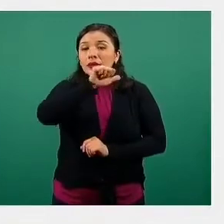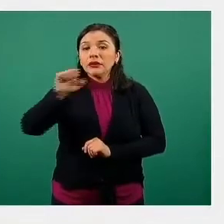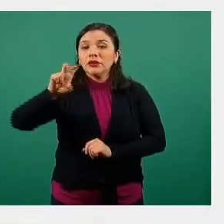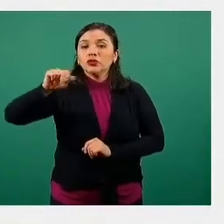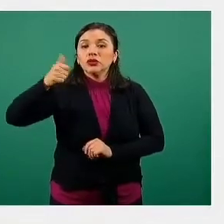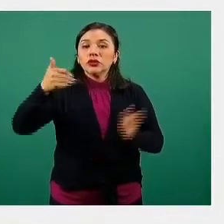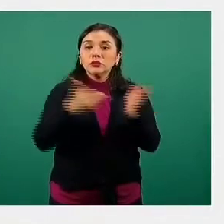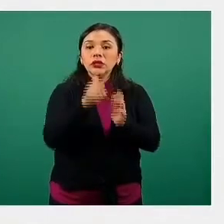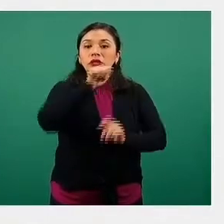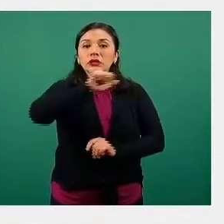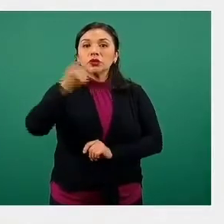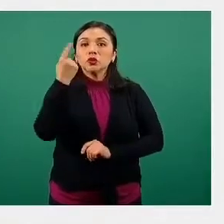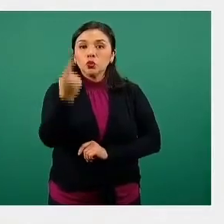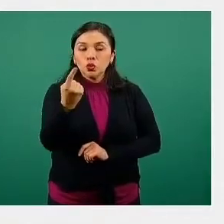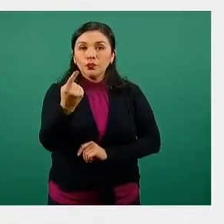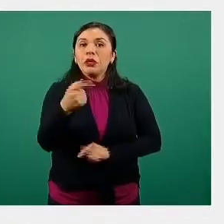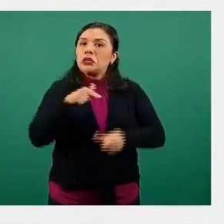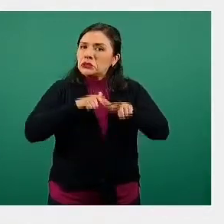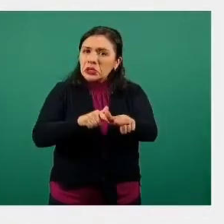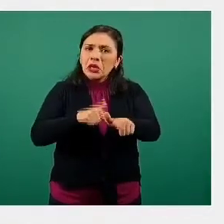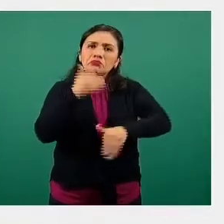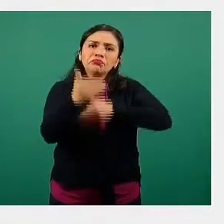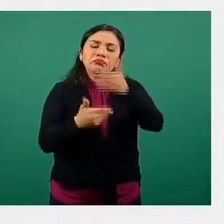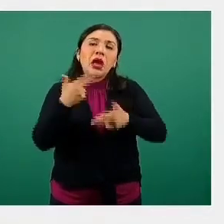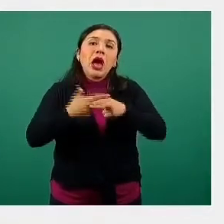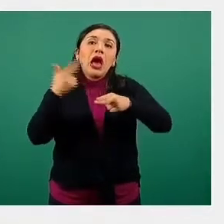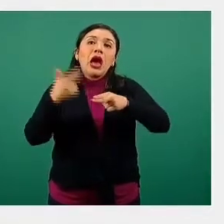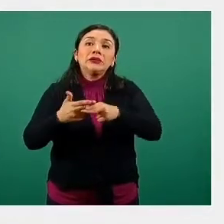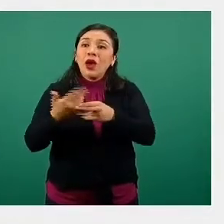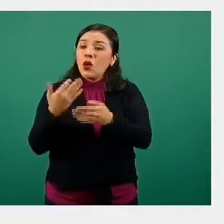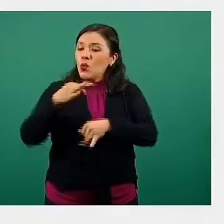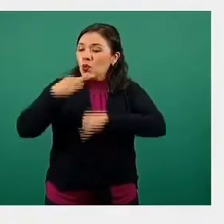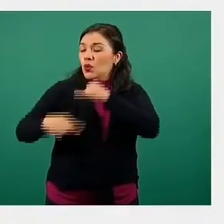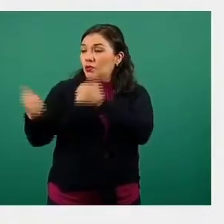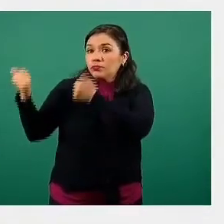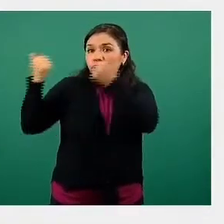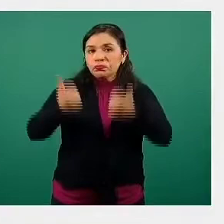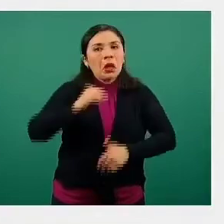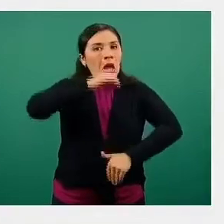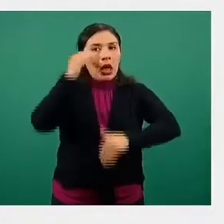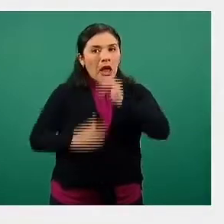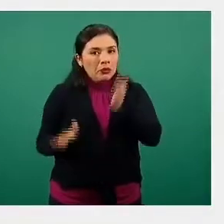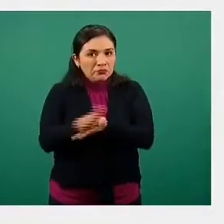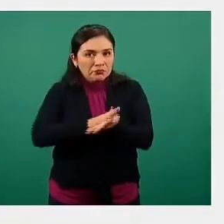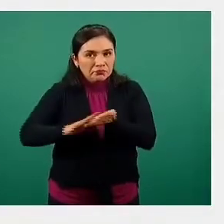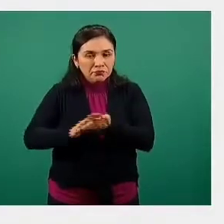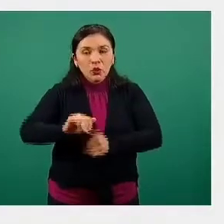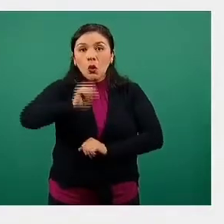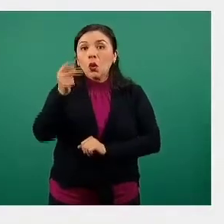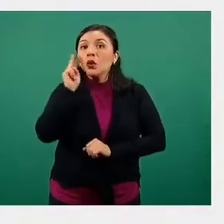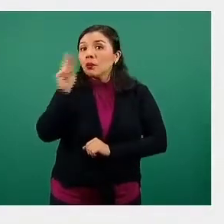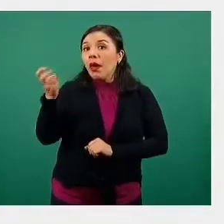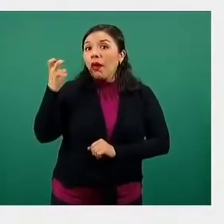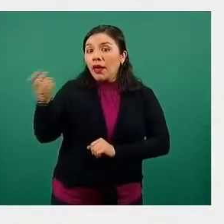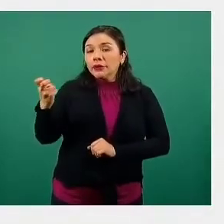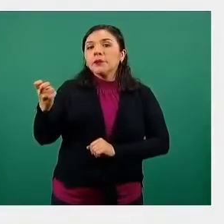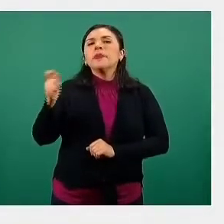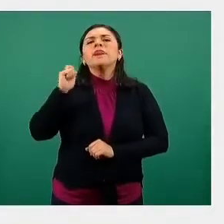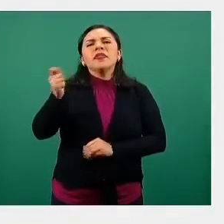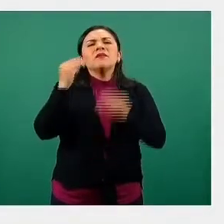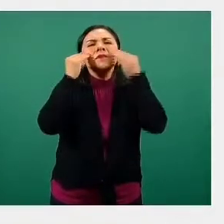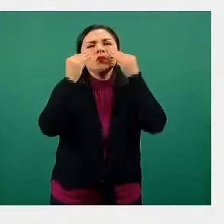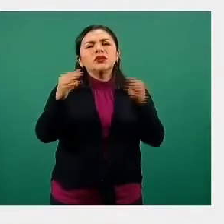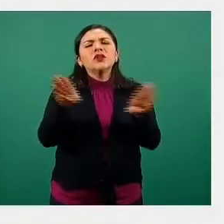686,601 y seguiremos hasta que se acabe este paquete más reciente de vacunas. La siguiente, lo que nos muestra es cómo son